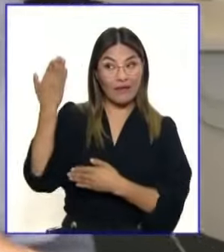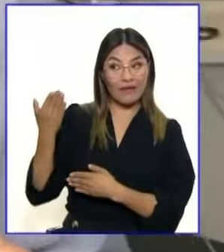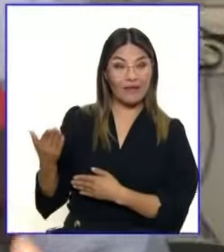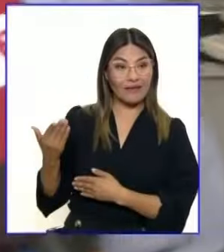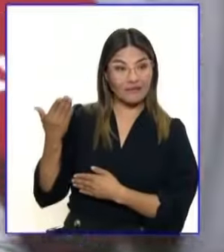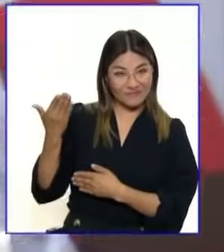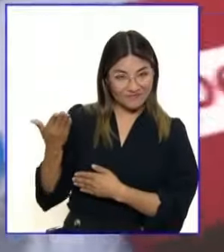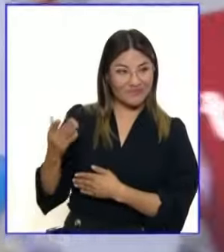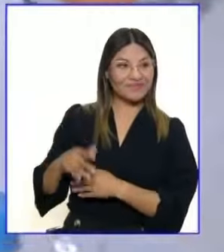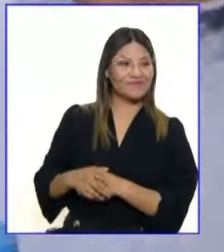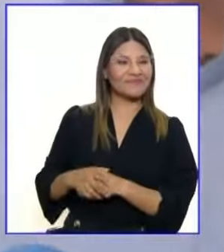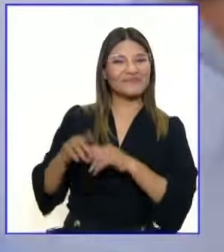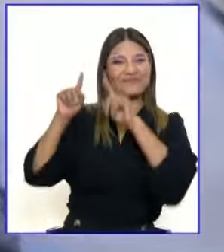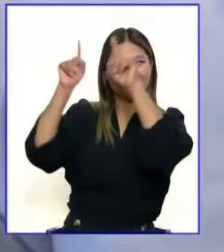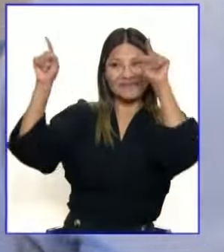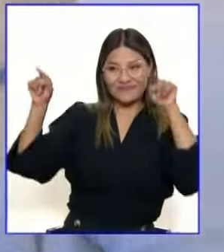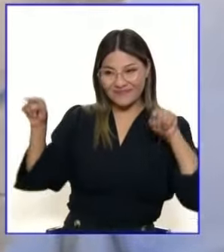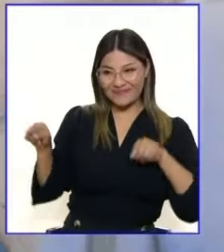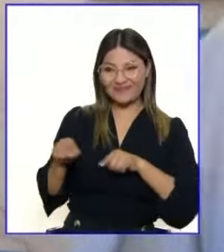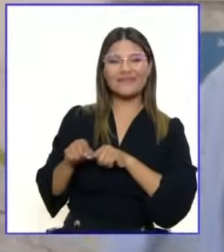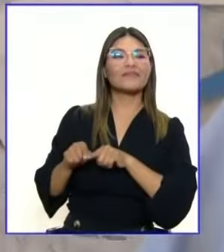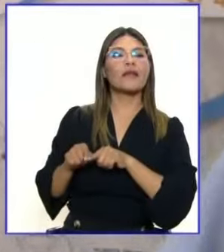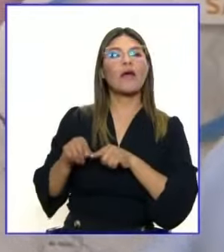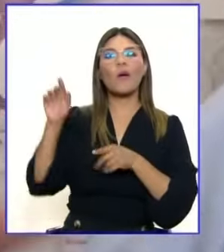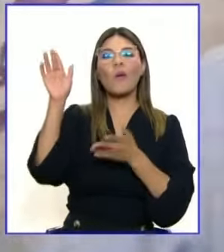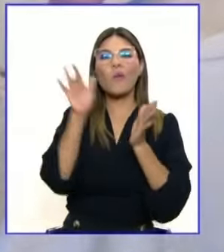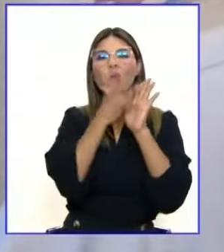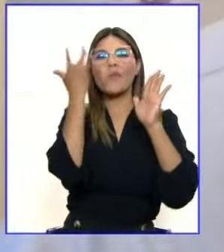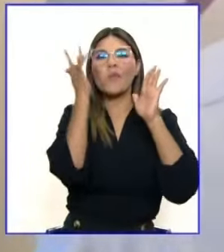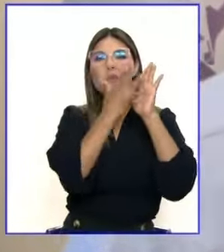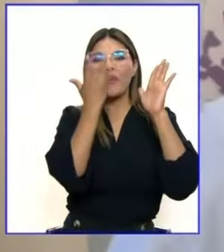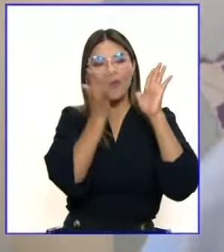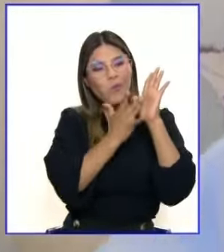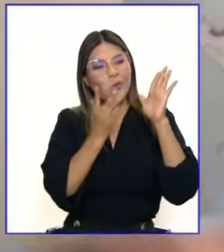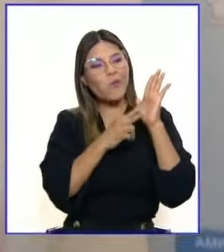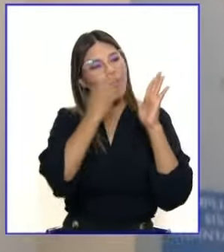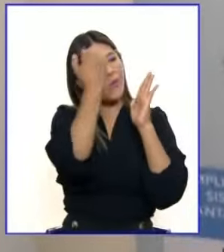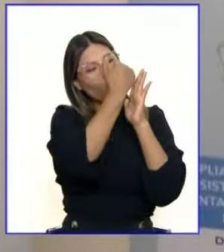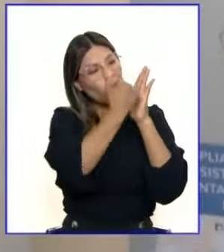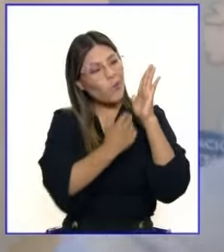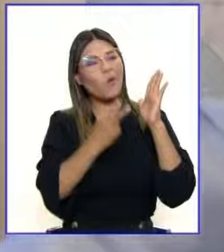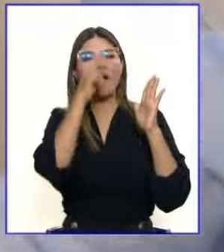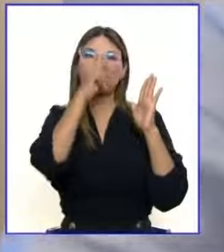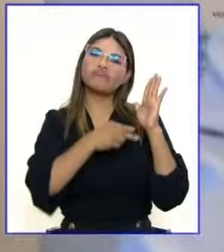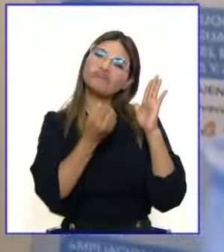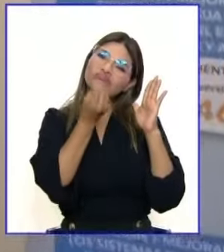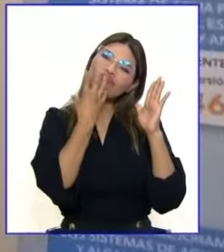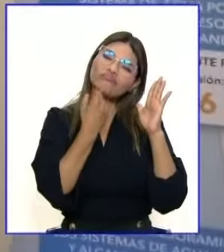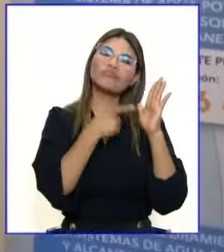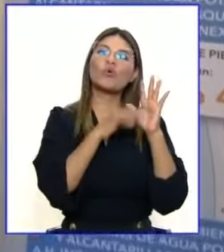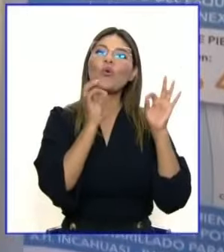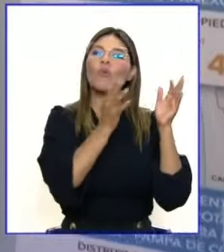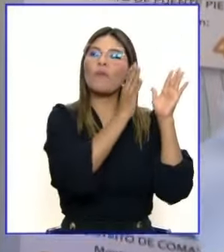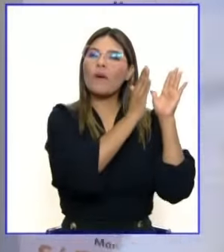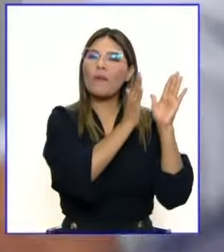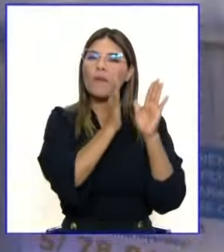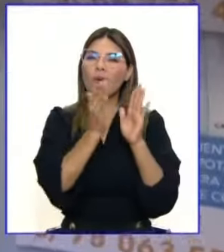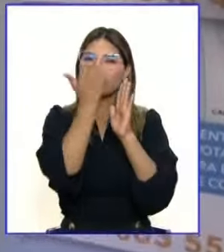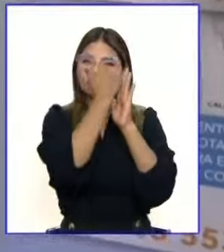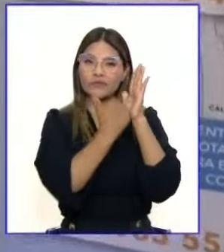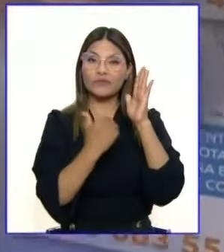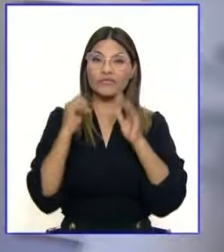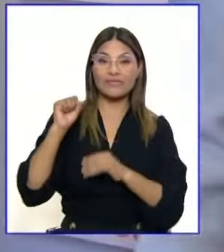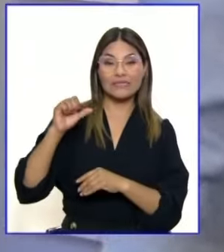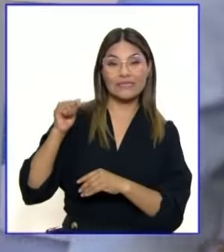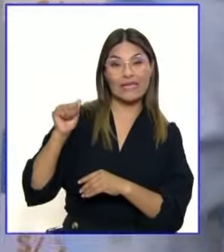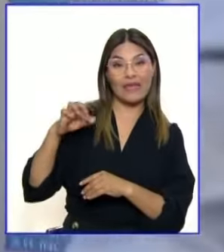trivia, ¿no? Donde obviamente tienes que conocer un poco sobre nuestros procesos y todo lo que hacemos en Sedapal. Por